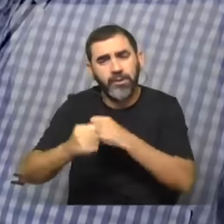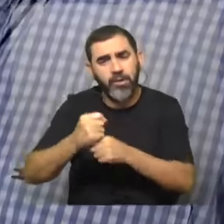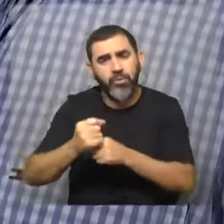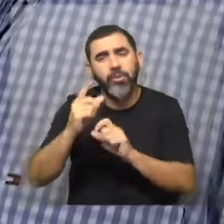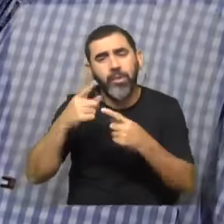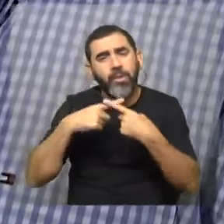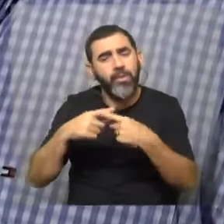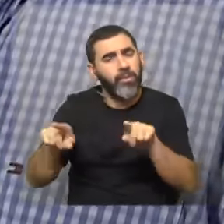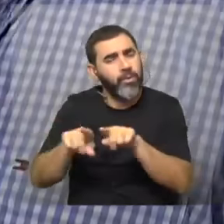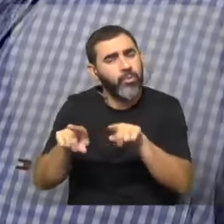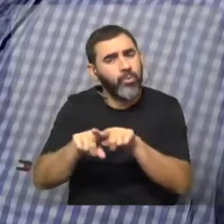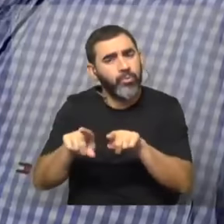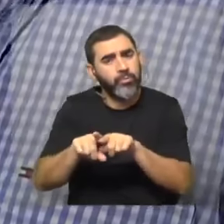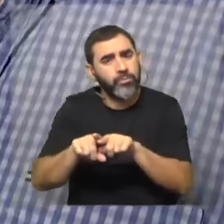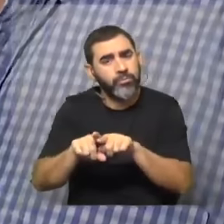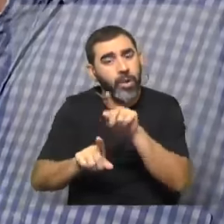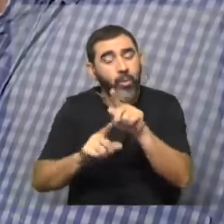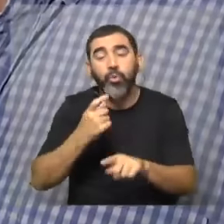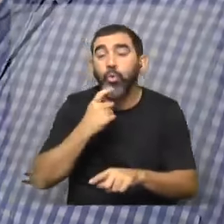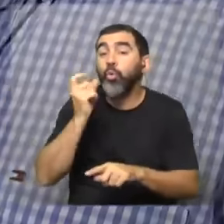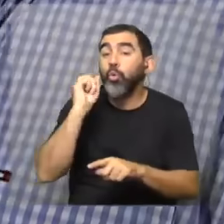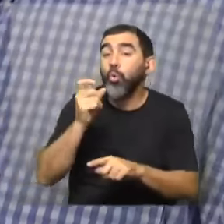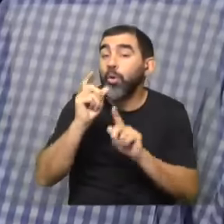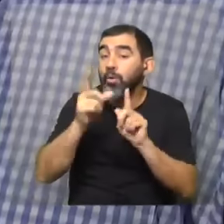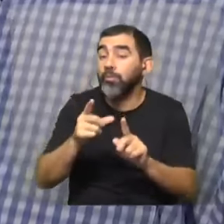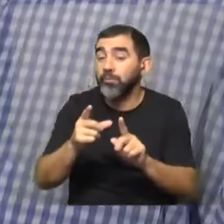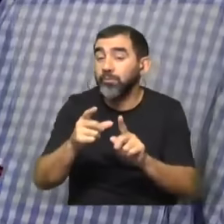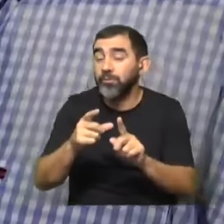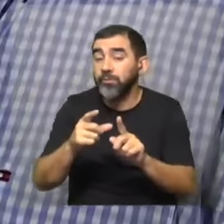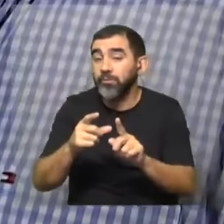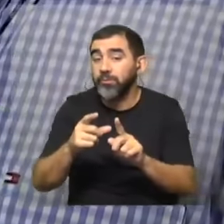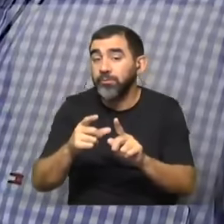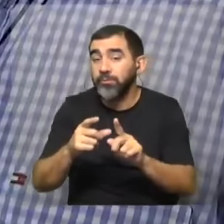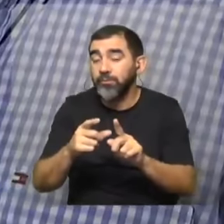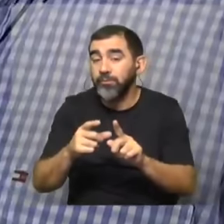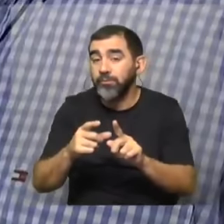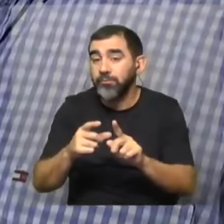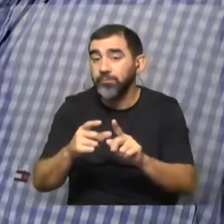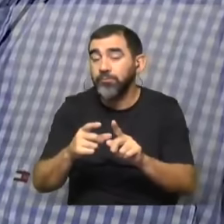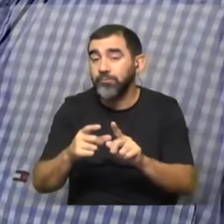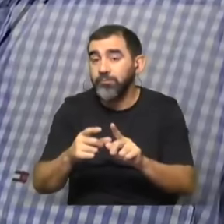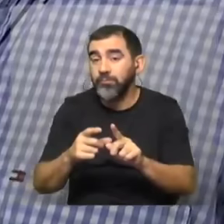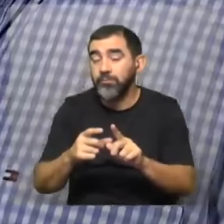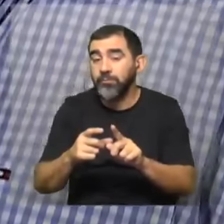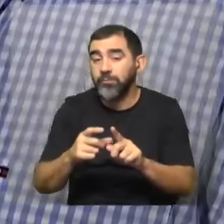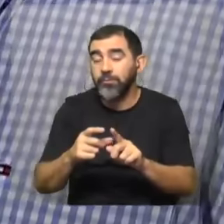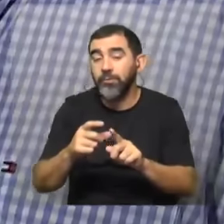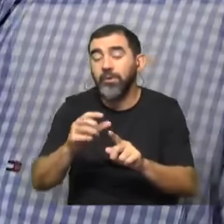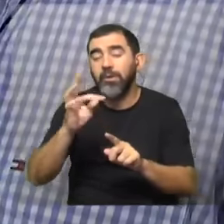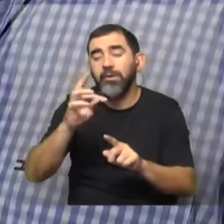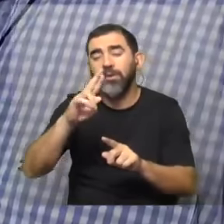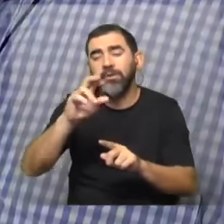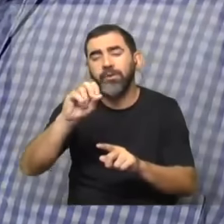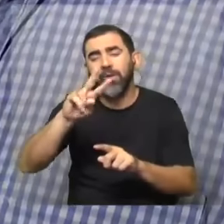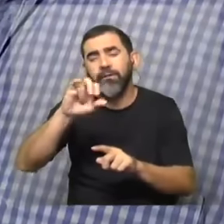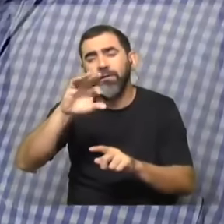debate similar este incluso algunas corrientes coloradas este las que acompañaban la línea del club Rivera Carlos travieso el Dr Carlos traviso